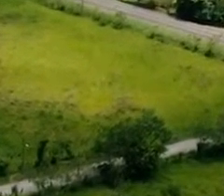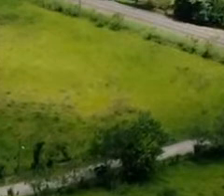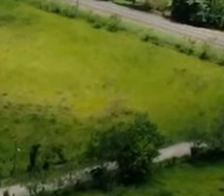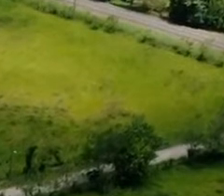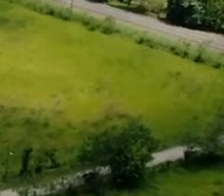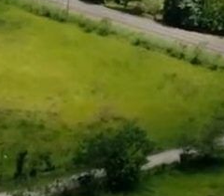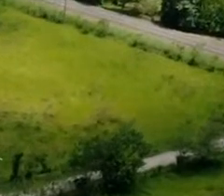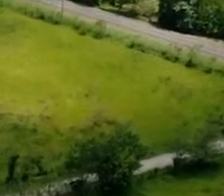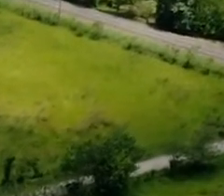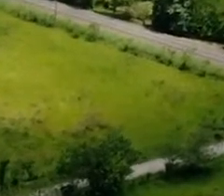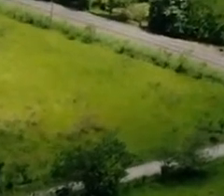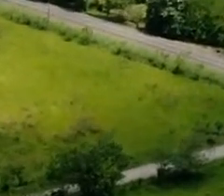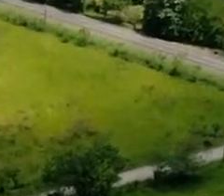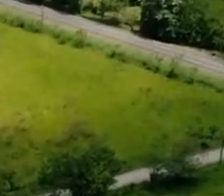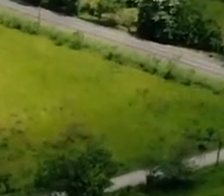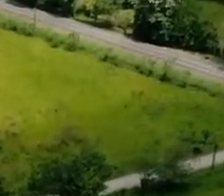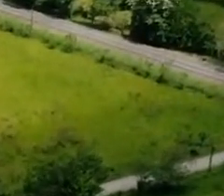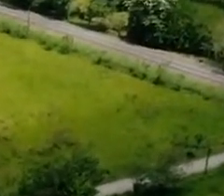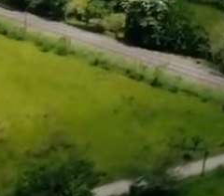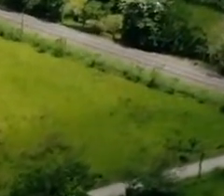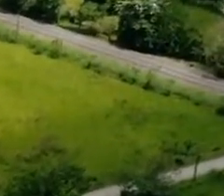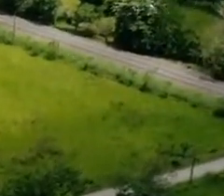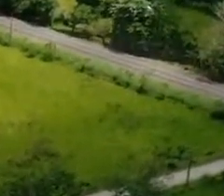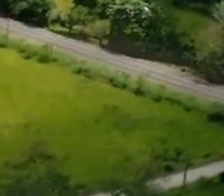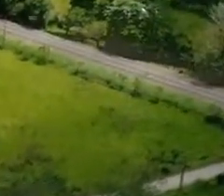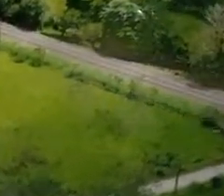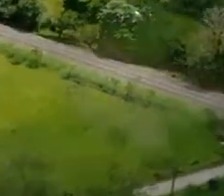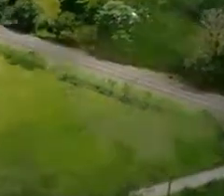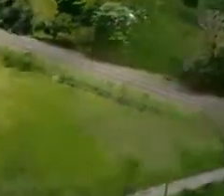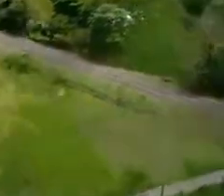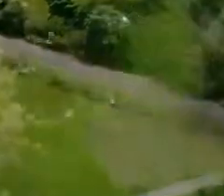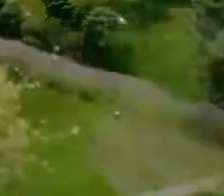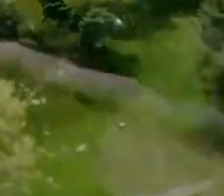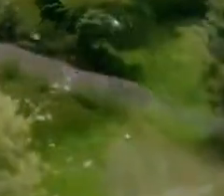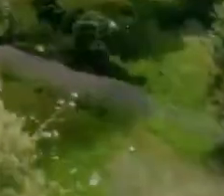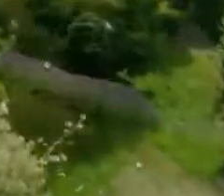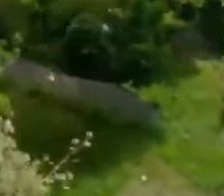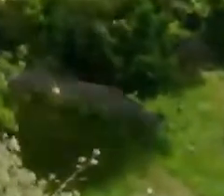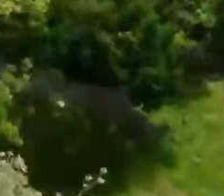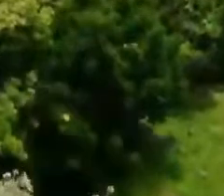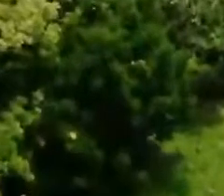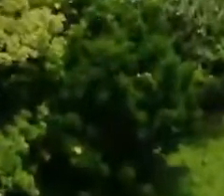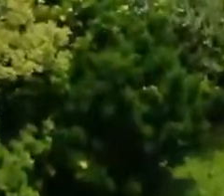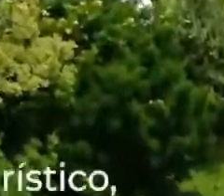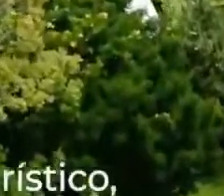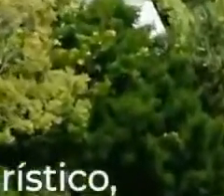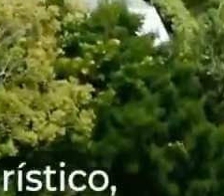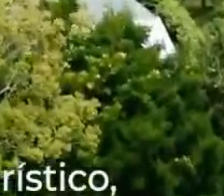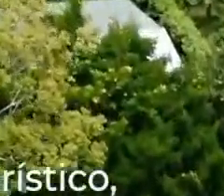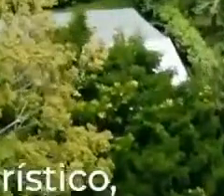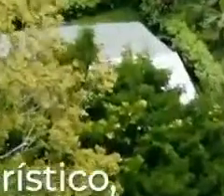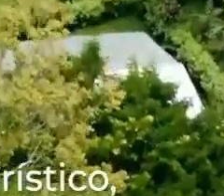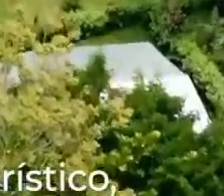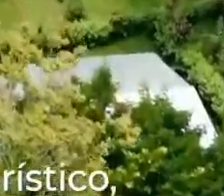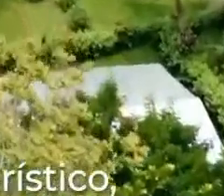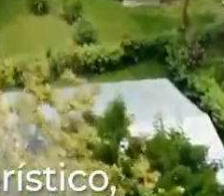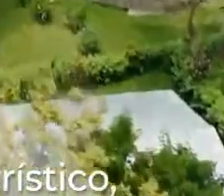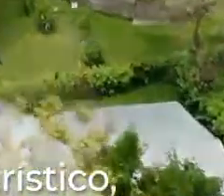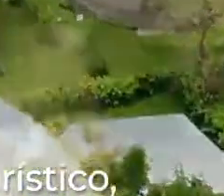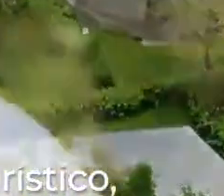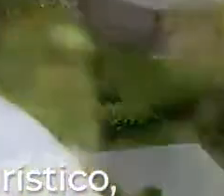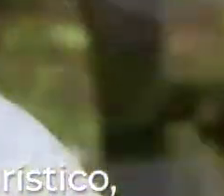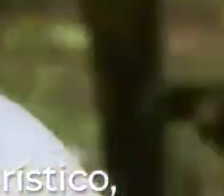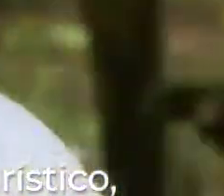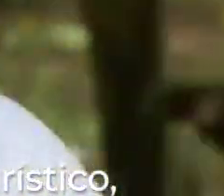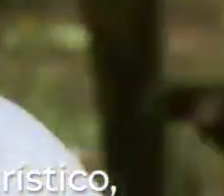Longa mito kamarama niko onguti nap korkoroi nakita maraki marama ninga tui nap koroye nito